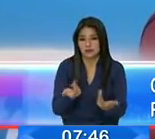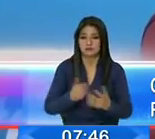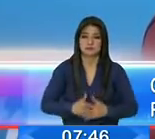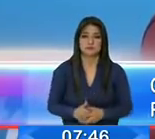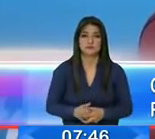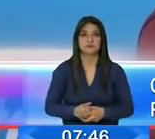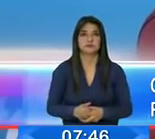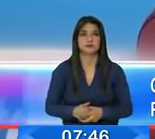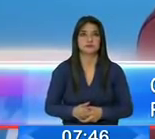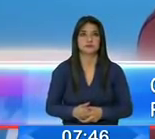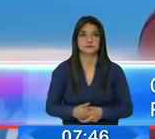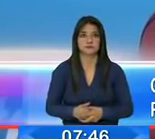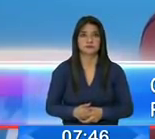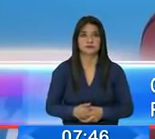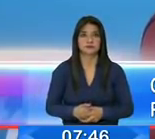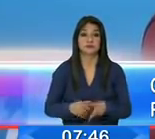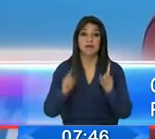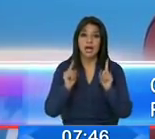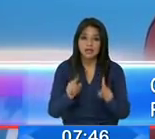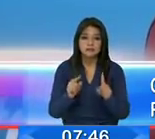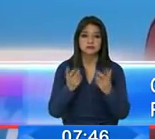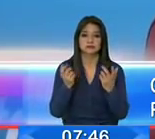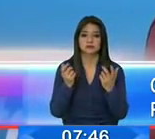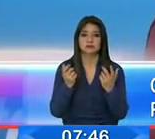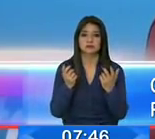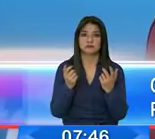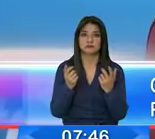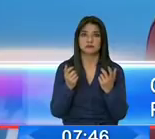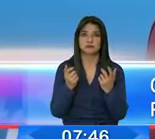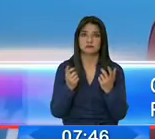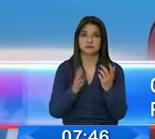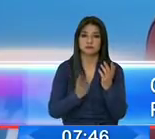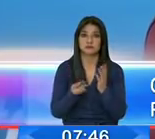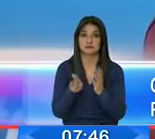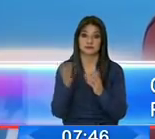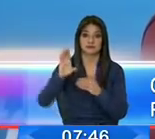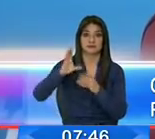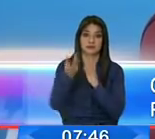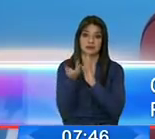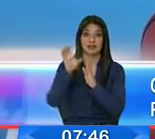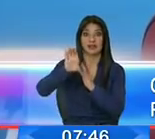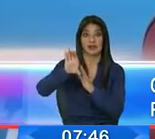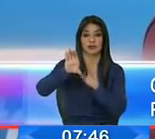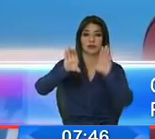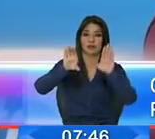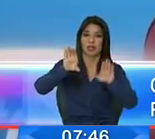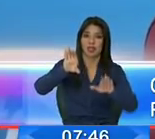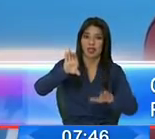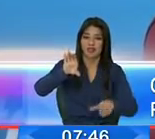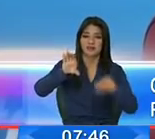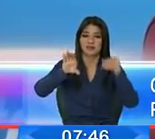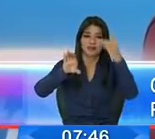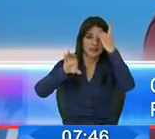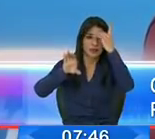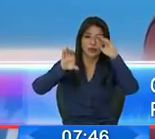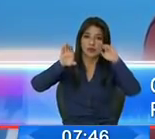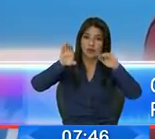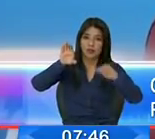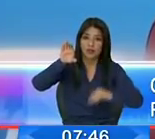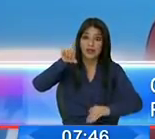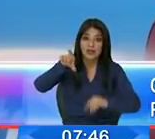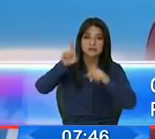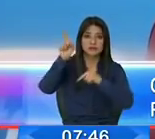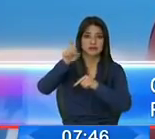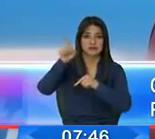fiscal, y así tener dinero extra para ir reduciendo paulatinamente la deuda,